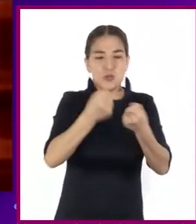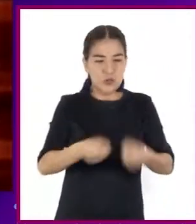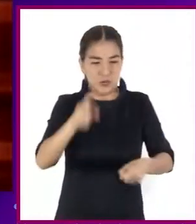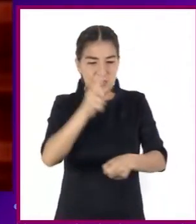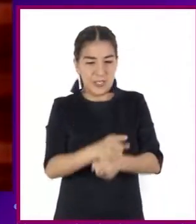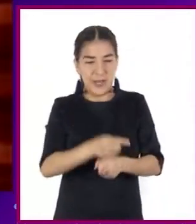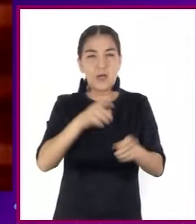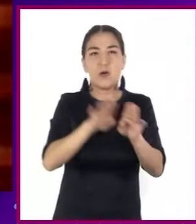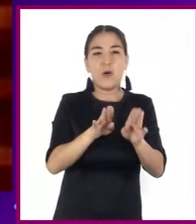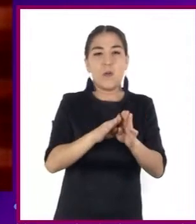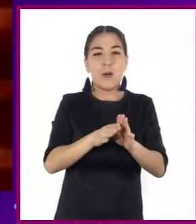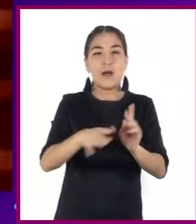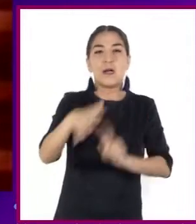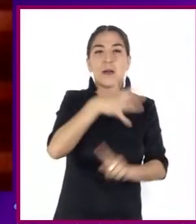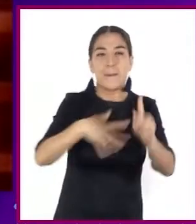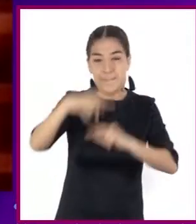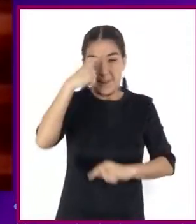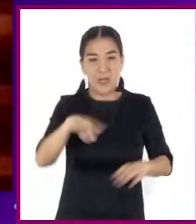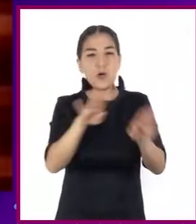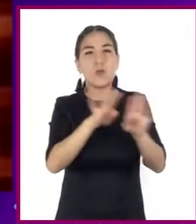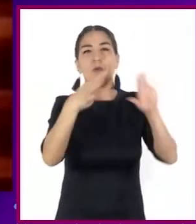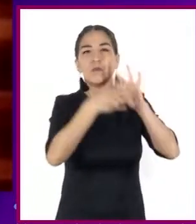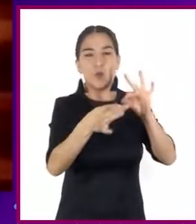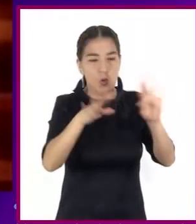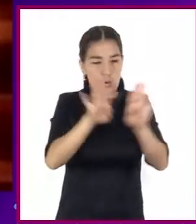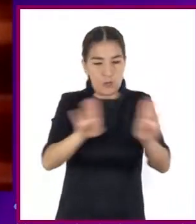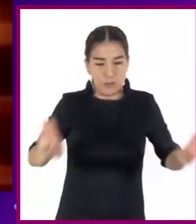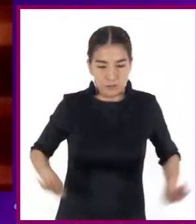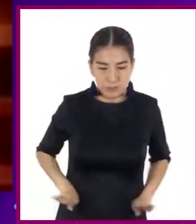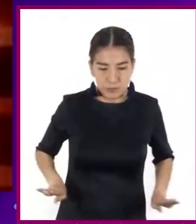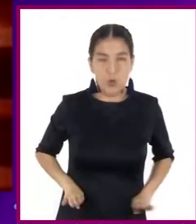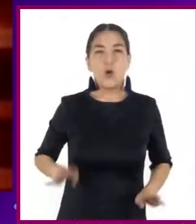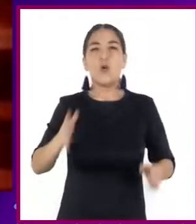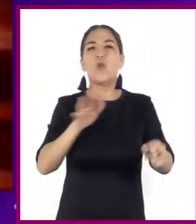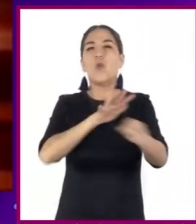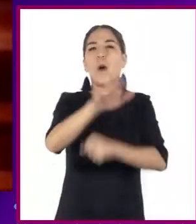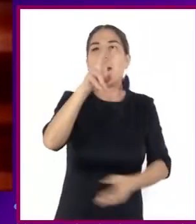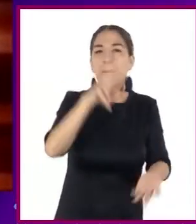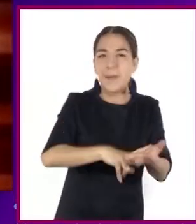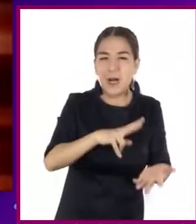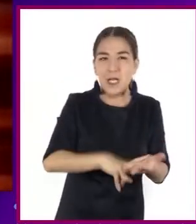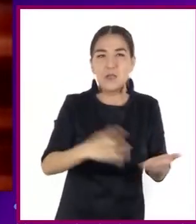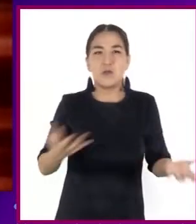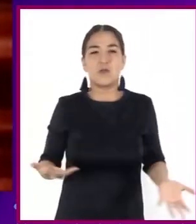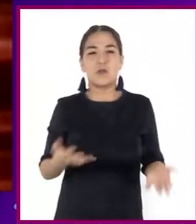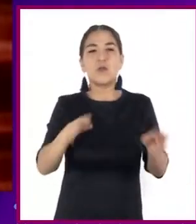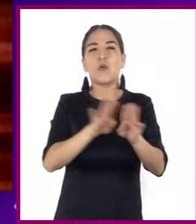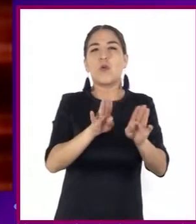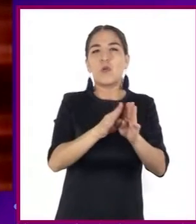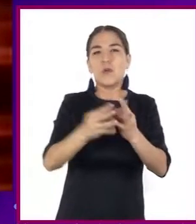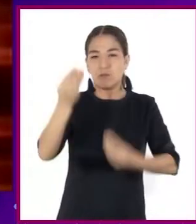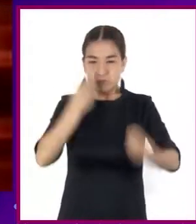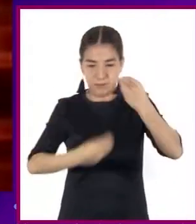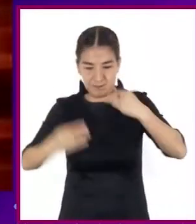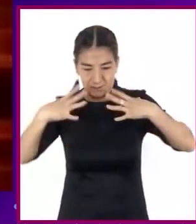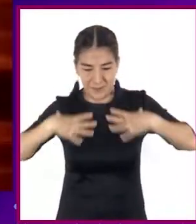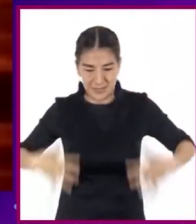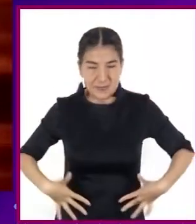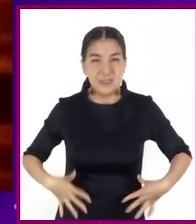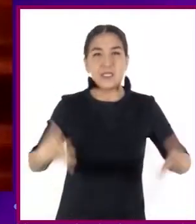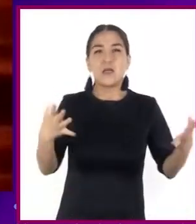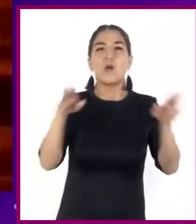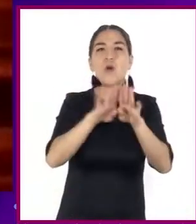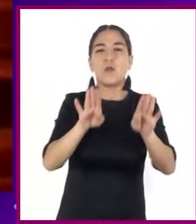que nos va diciendo cómo comportarnos, qué valores tener, cómo vestirnos, cómo expresarnos. Entonces, sin